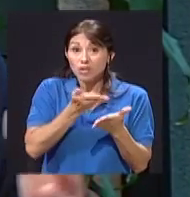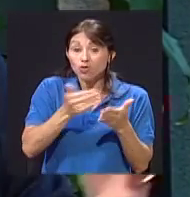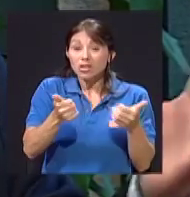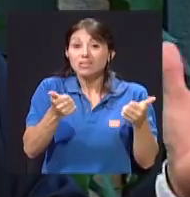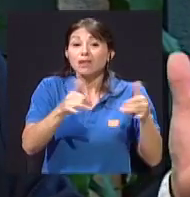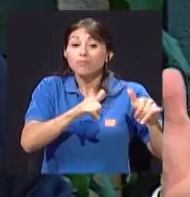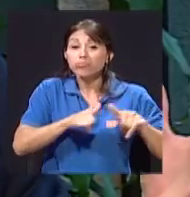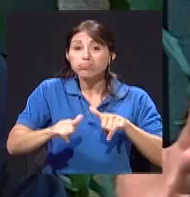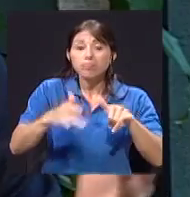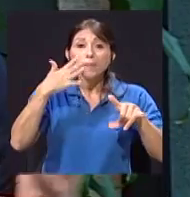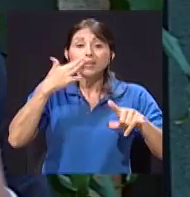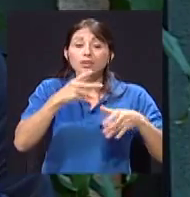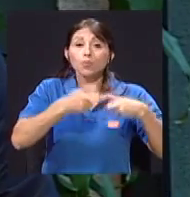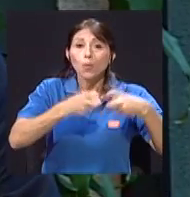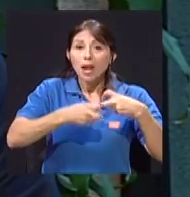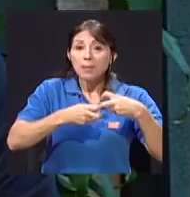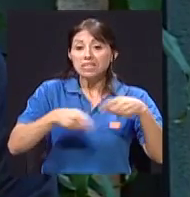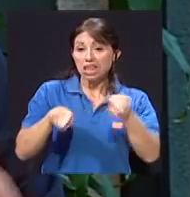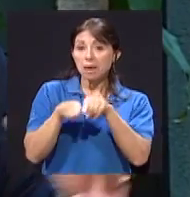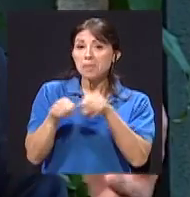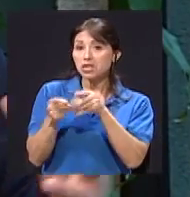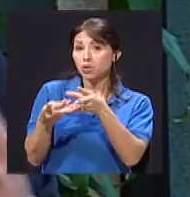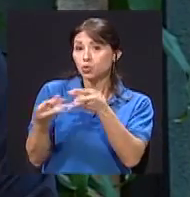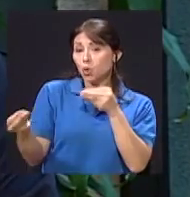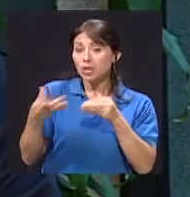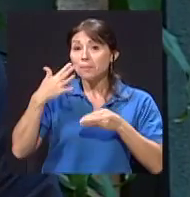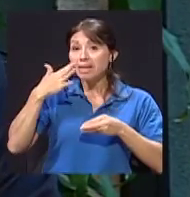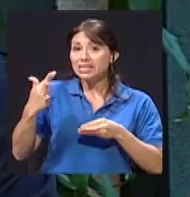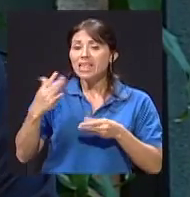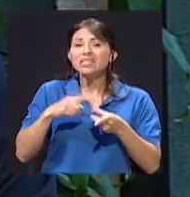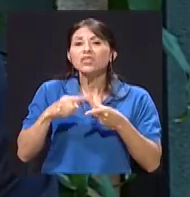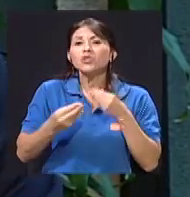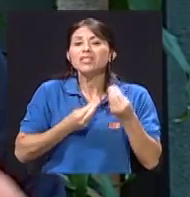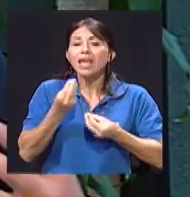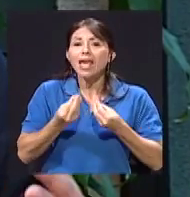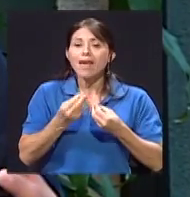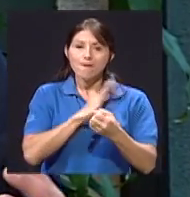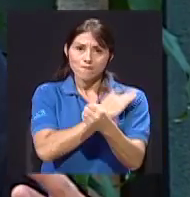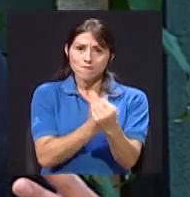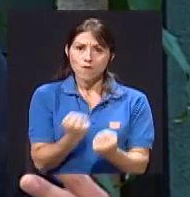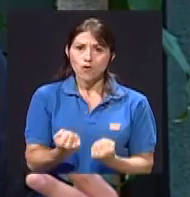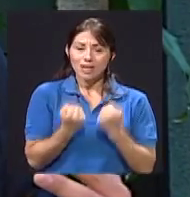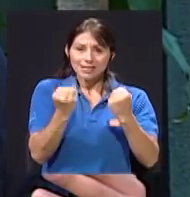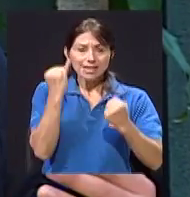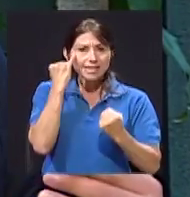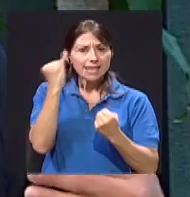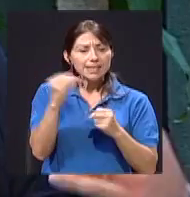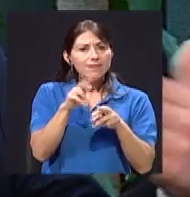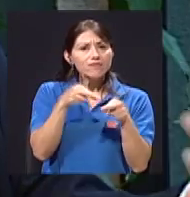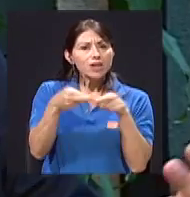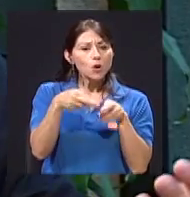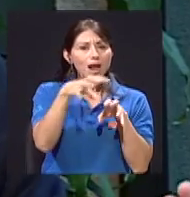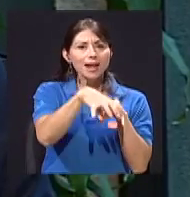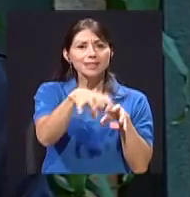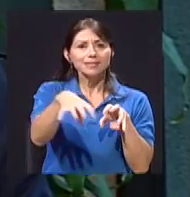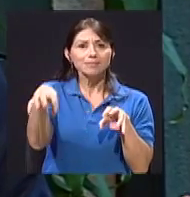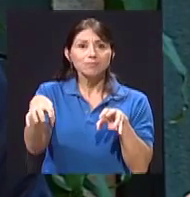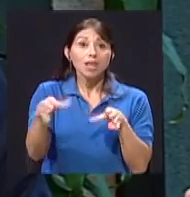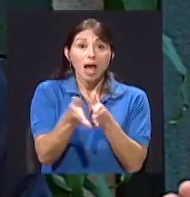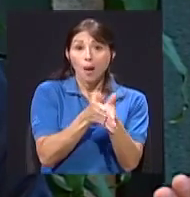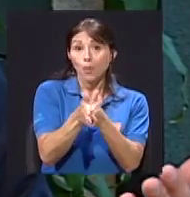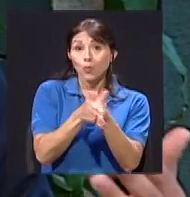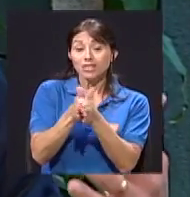posibles soluciones, y la idea más bien sería poder fortalecer iniciativas regionales y asimismo tiempo aprovechar la